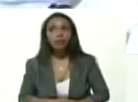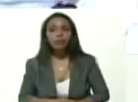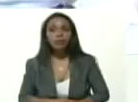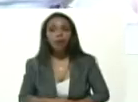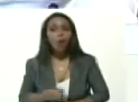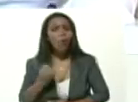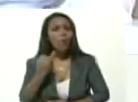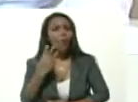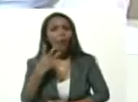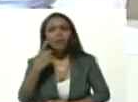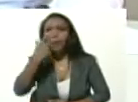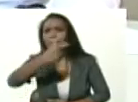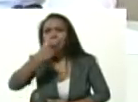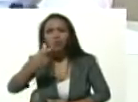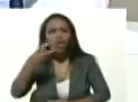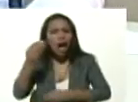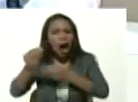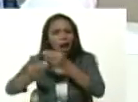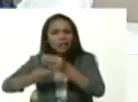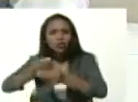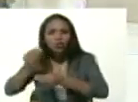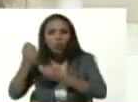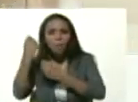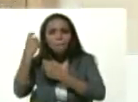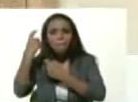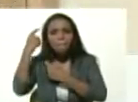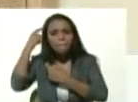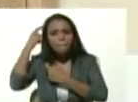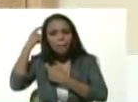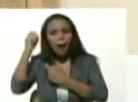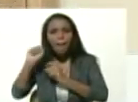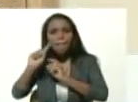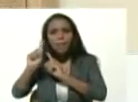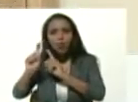¿Cuántas personas se han hecho la encuesta?